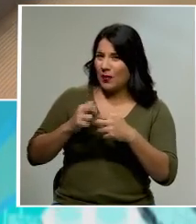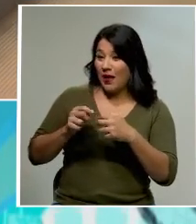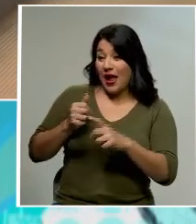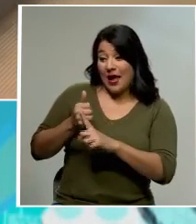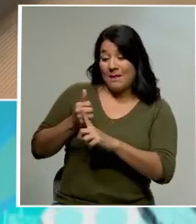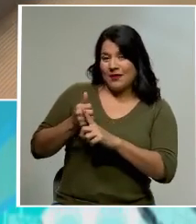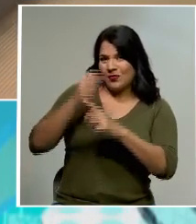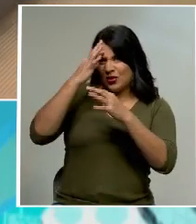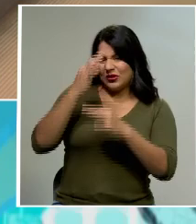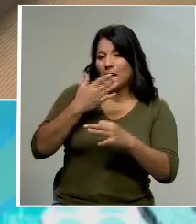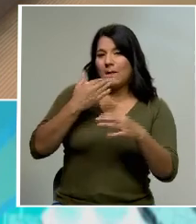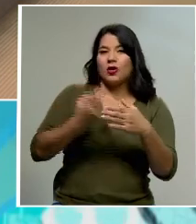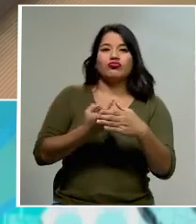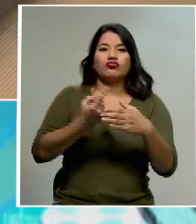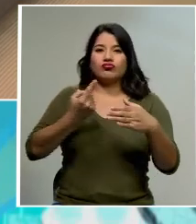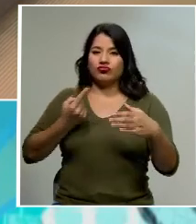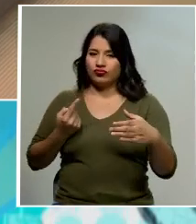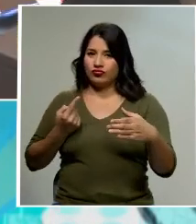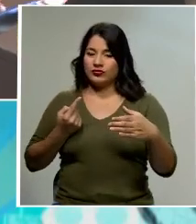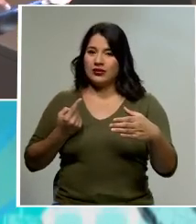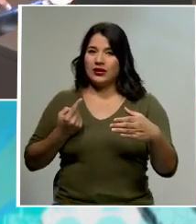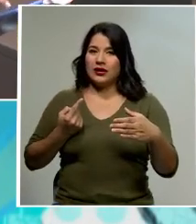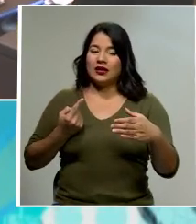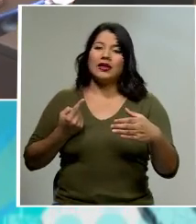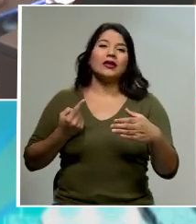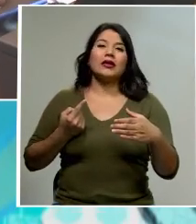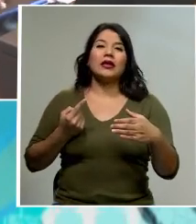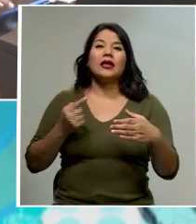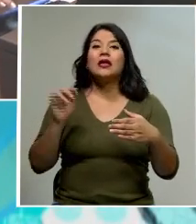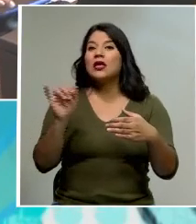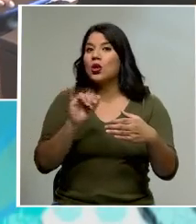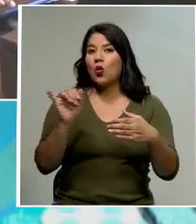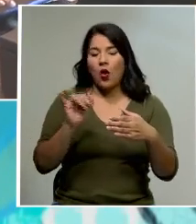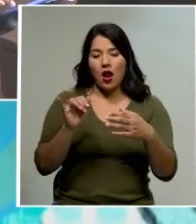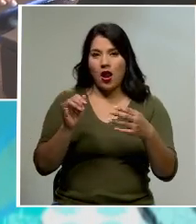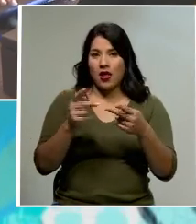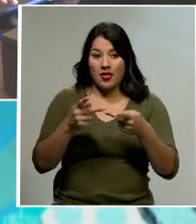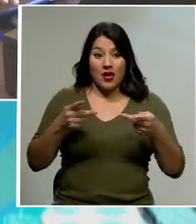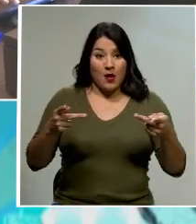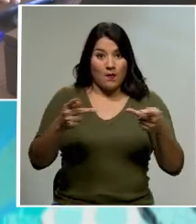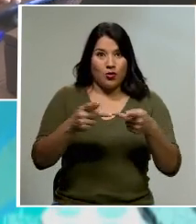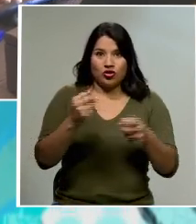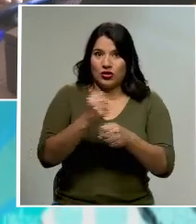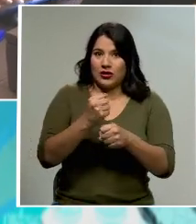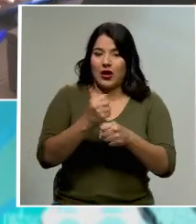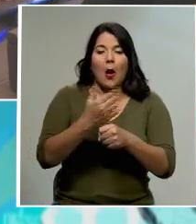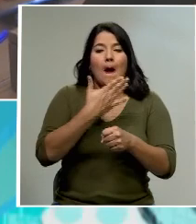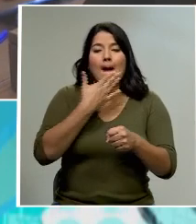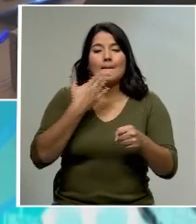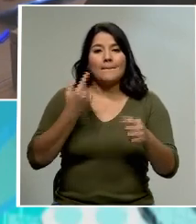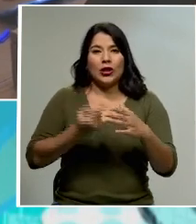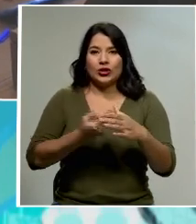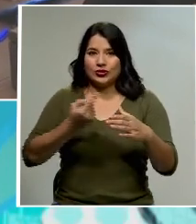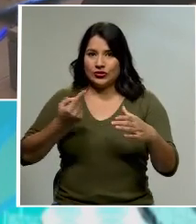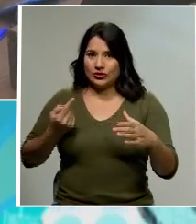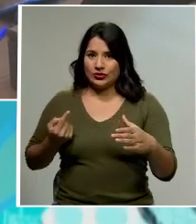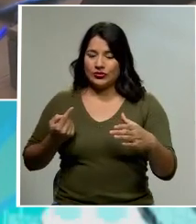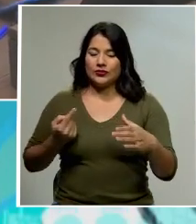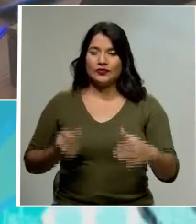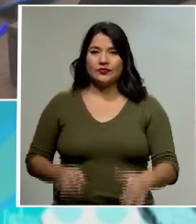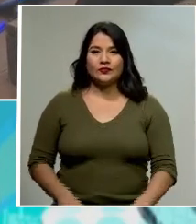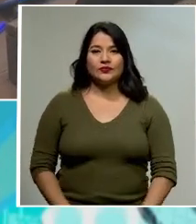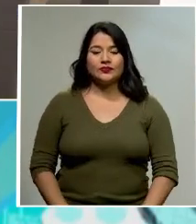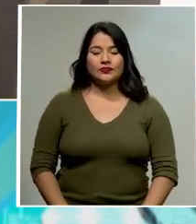separarse tanto de la fracción como de su puesto en el directorio del Partido Liberación Nacional, de ser el secretario general de